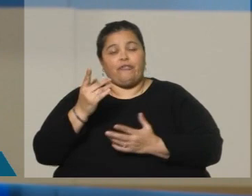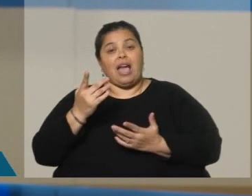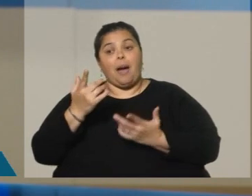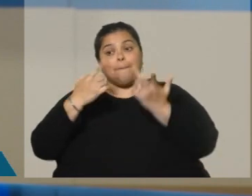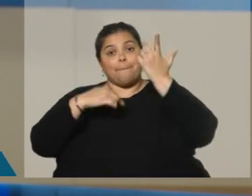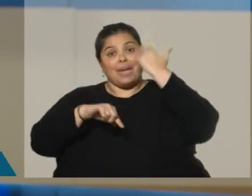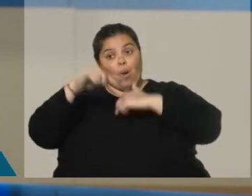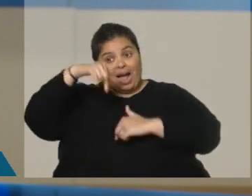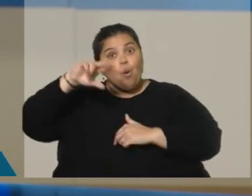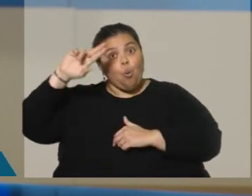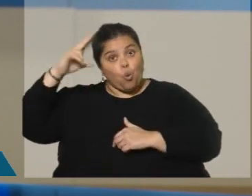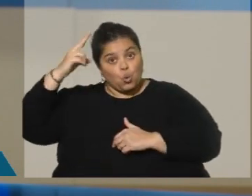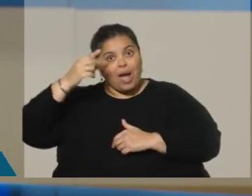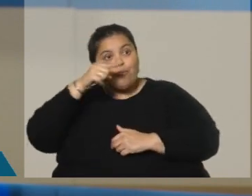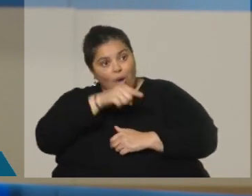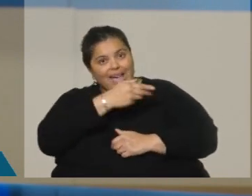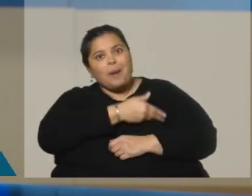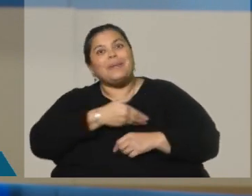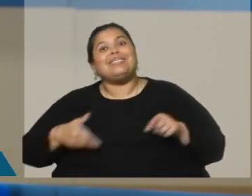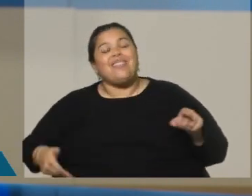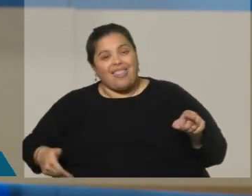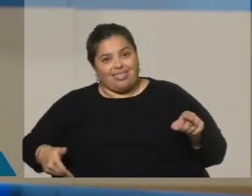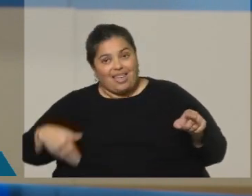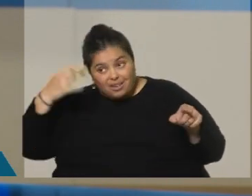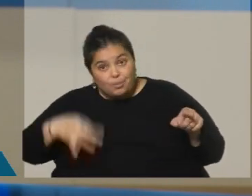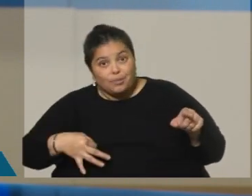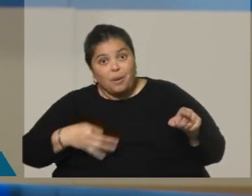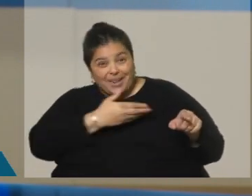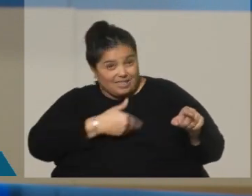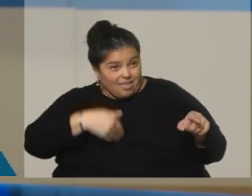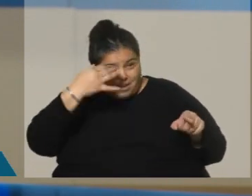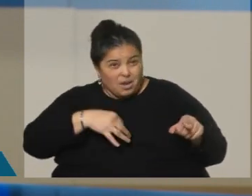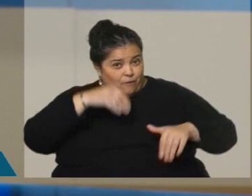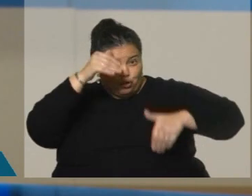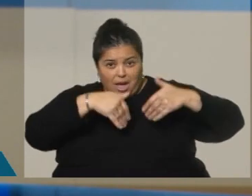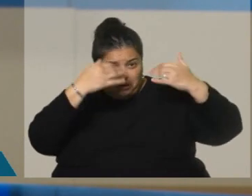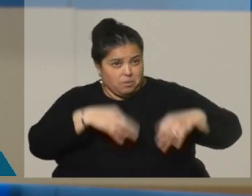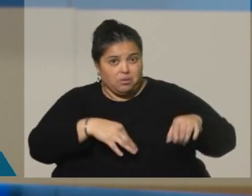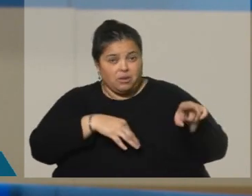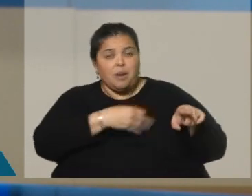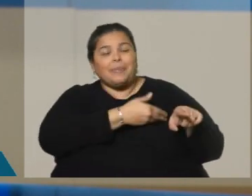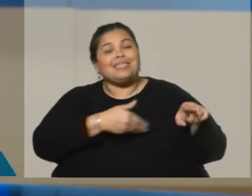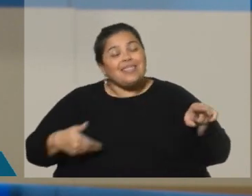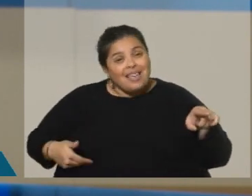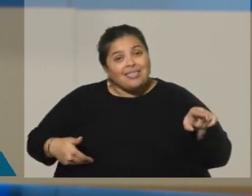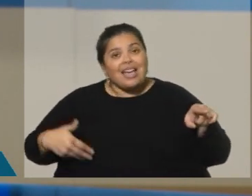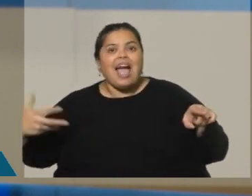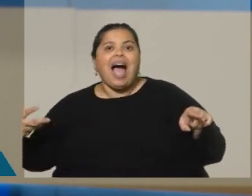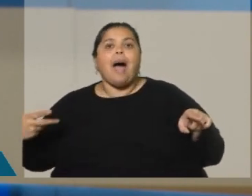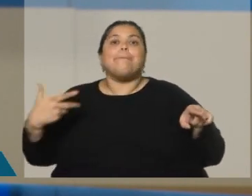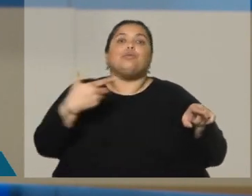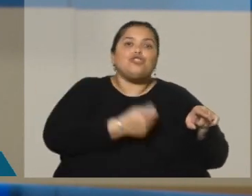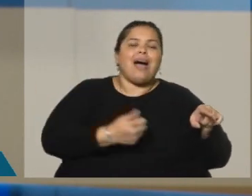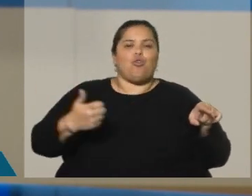caso uruguayo es el propio presidente constitucional el que da el golpe de estado acompañado apoyado por los militares por